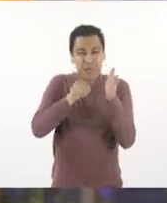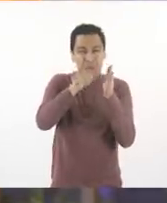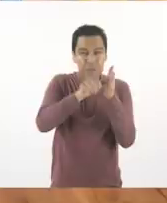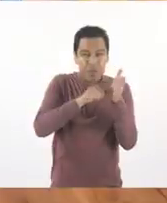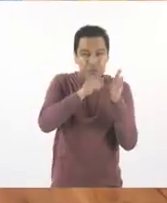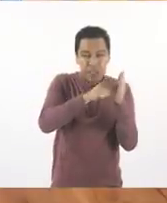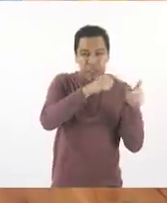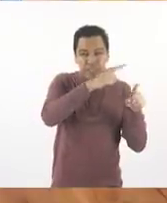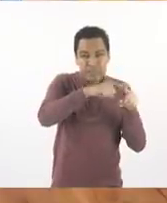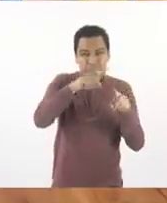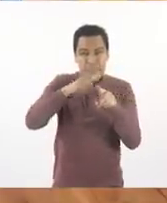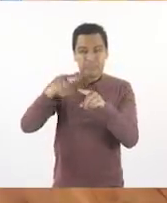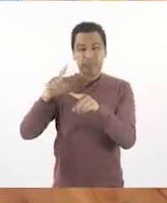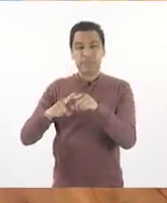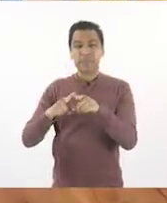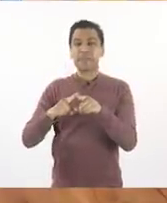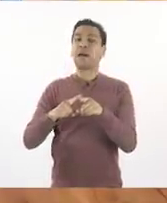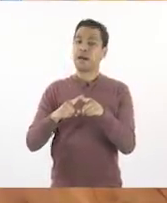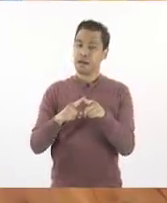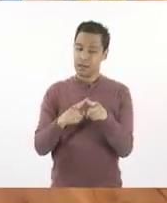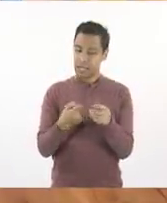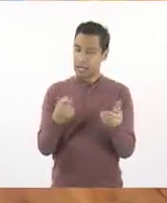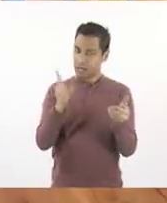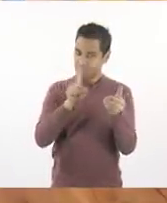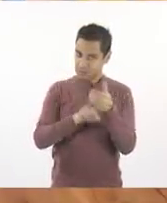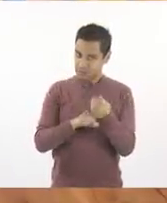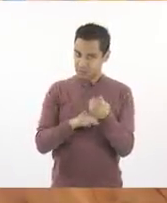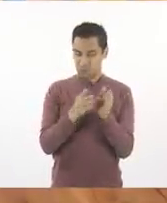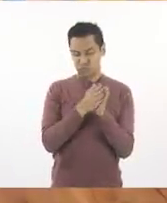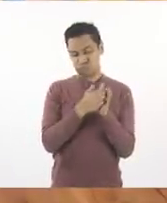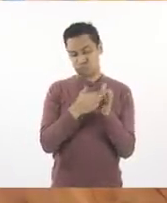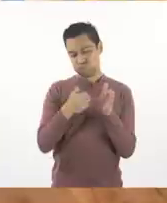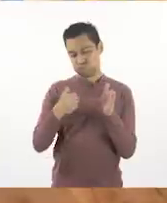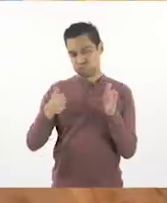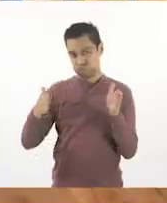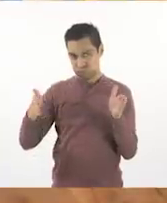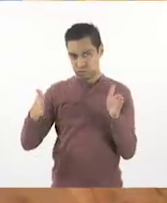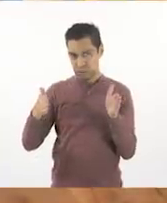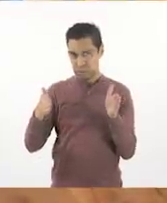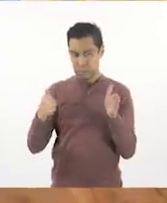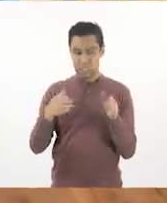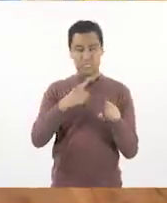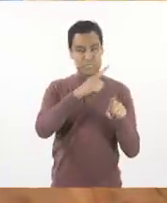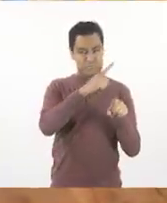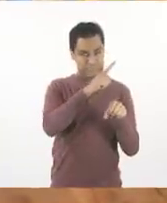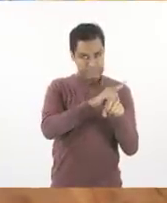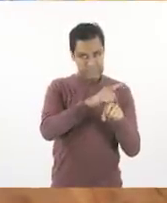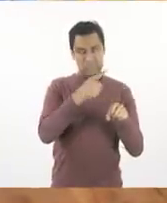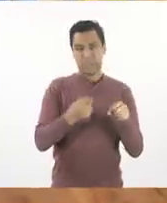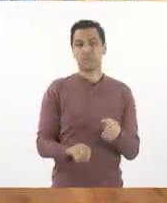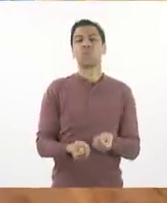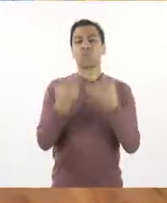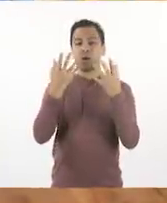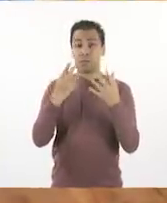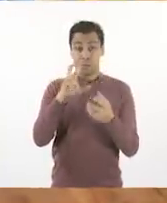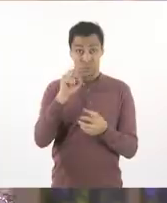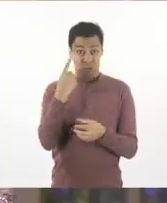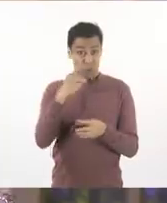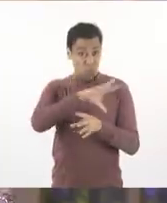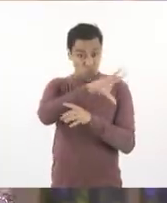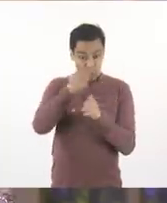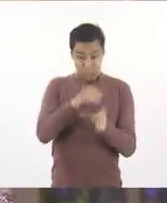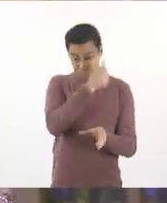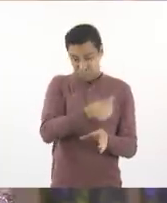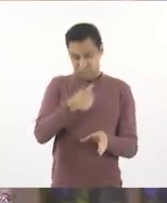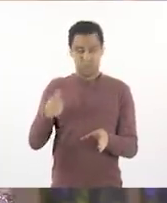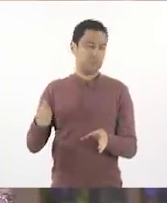tienen diferentes días. ¿No todos tienen 31 como enero? No, claro que no.